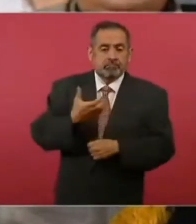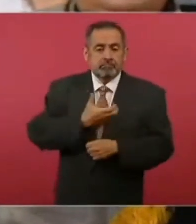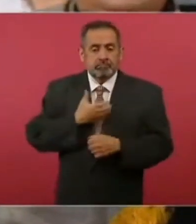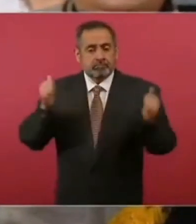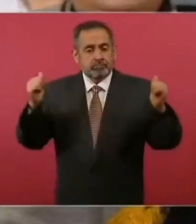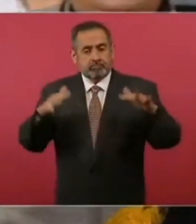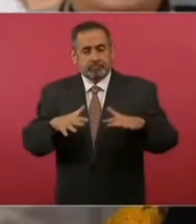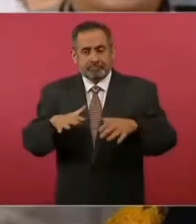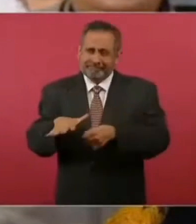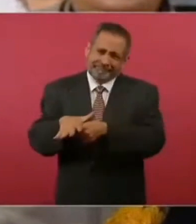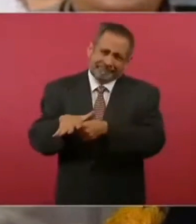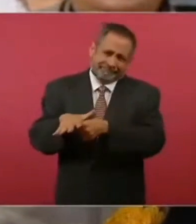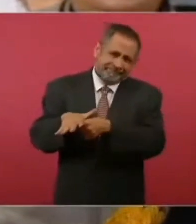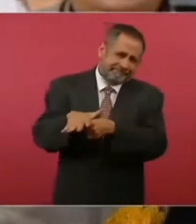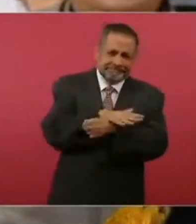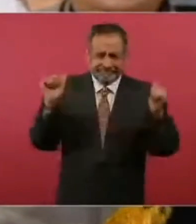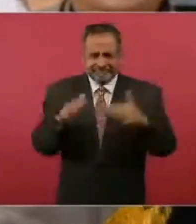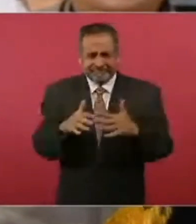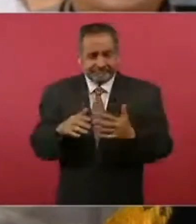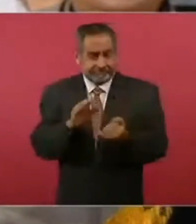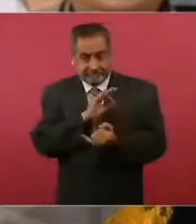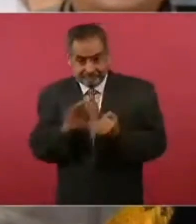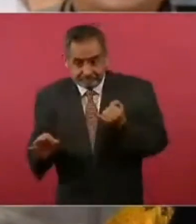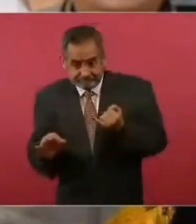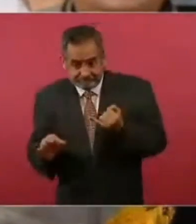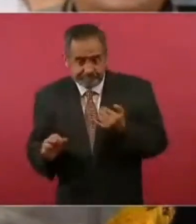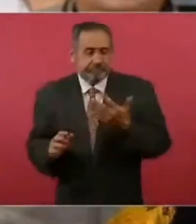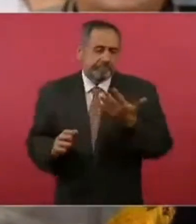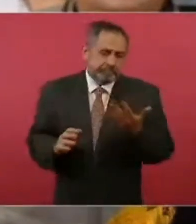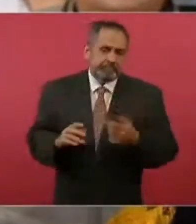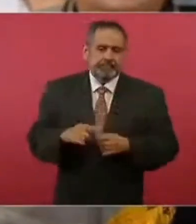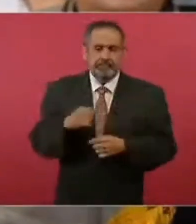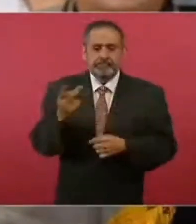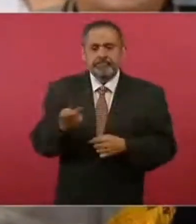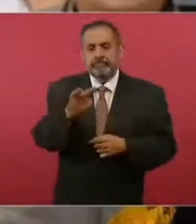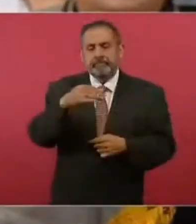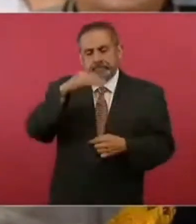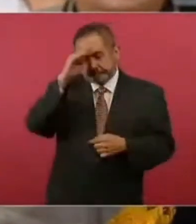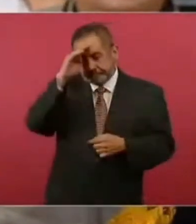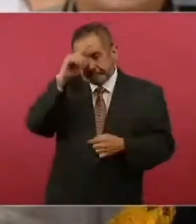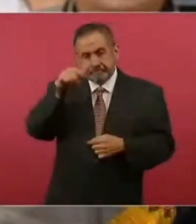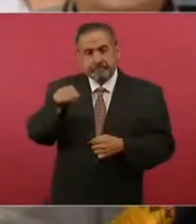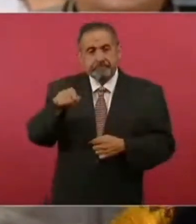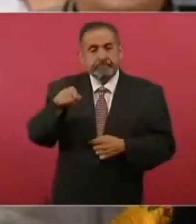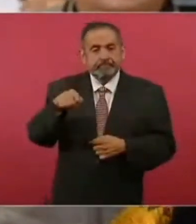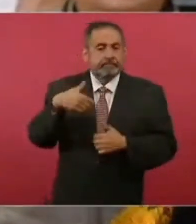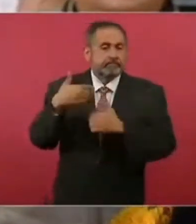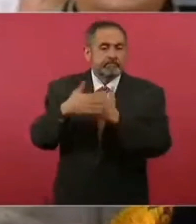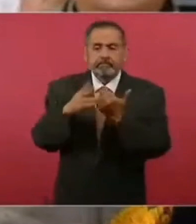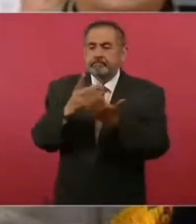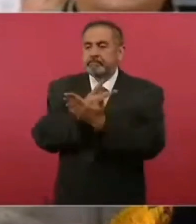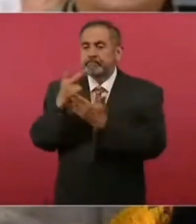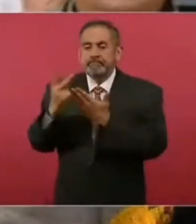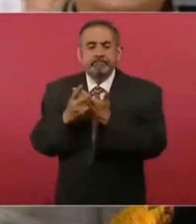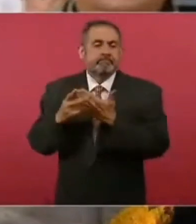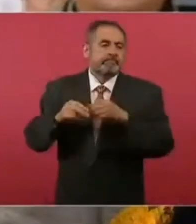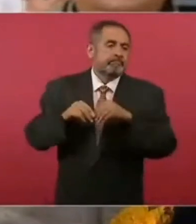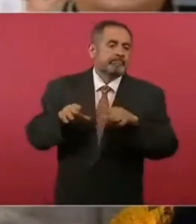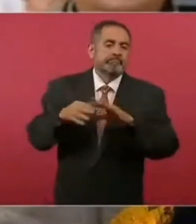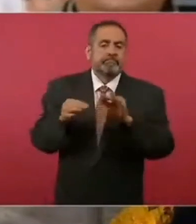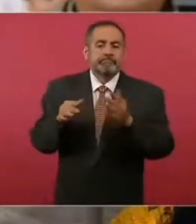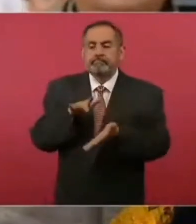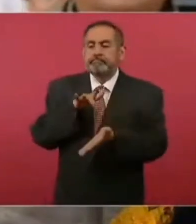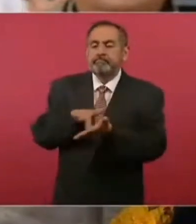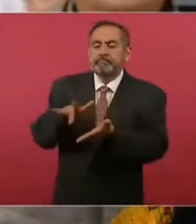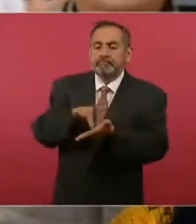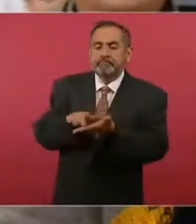Zócalo? Y rápidamente también preguntarle de estos programas de los que se habló,